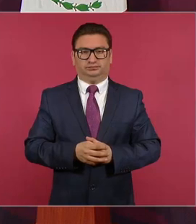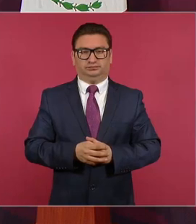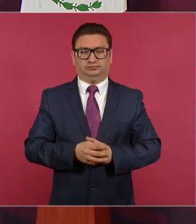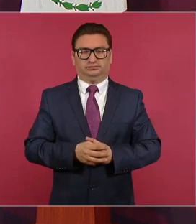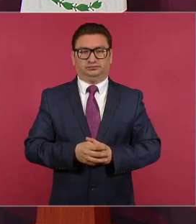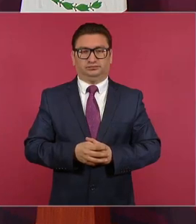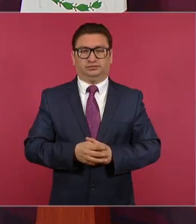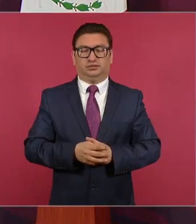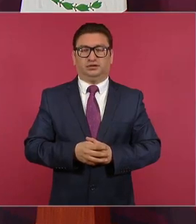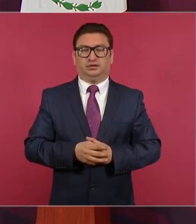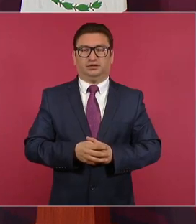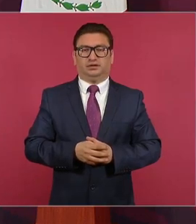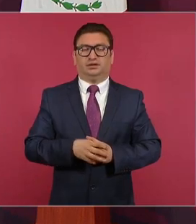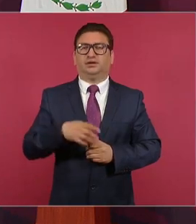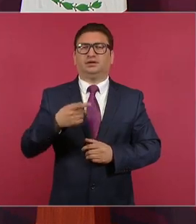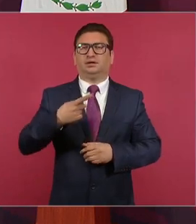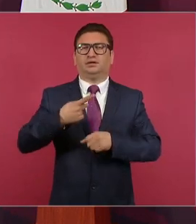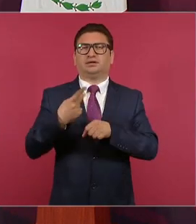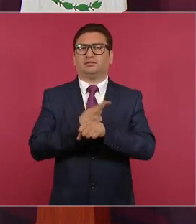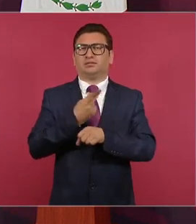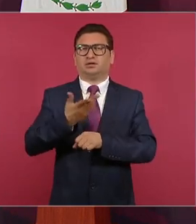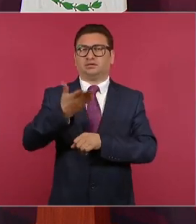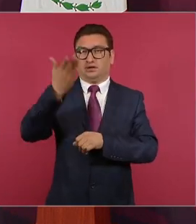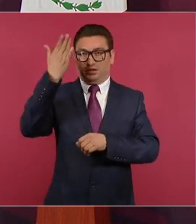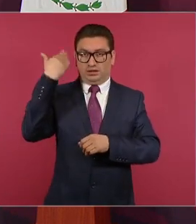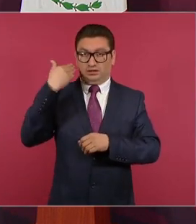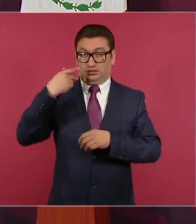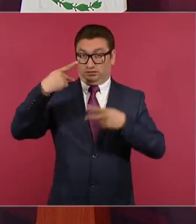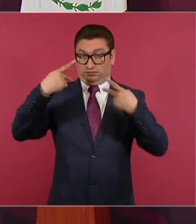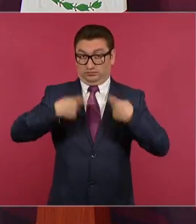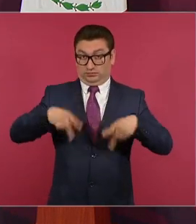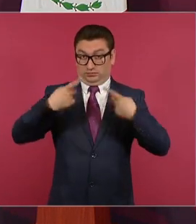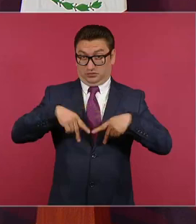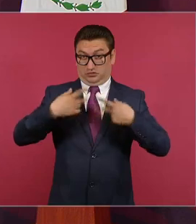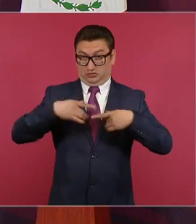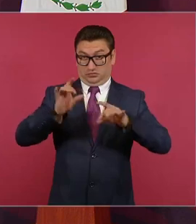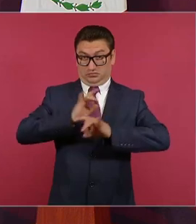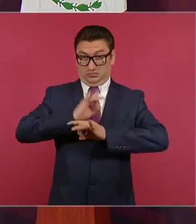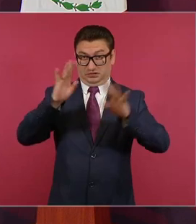¿Qué era lo que se les daba a los damnificados?